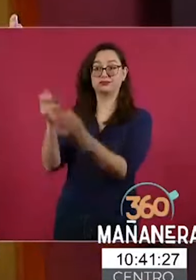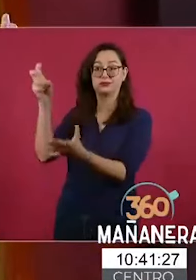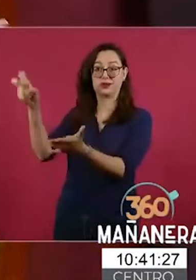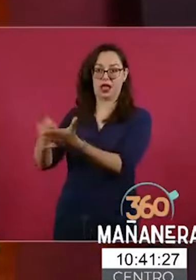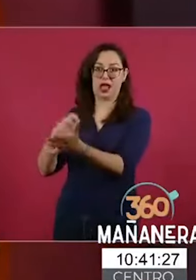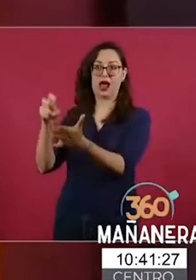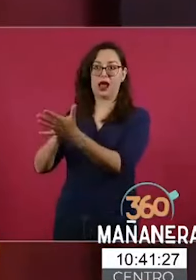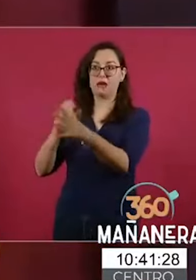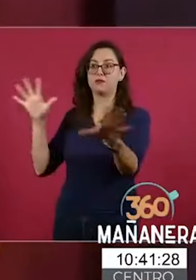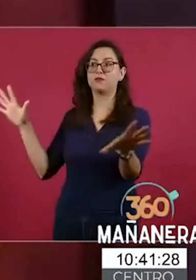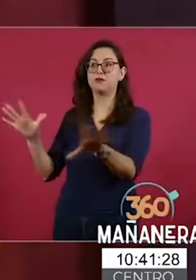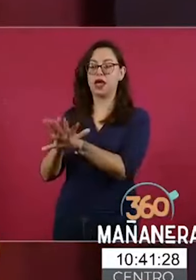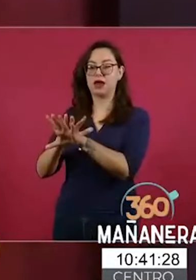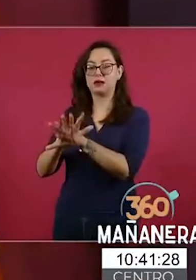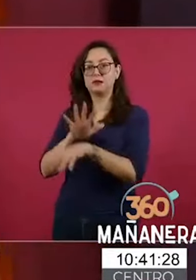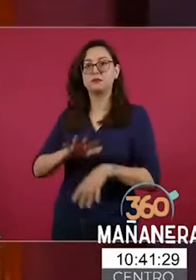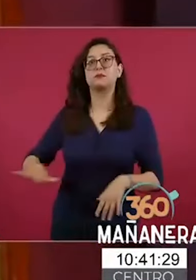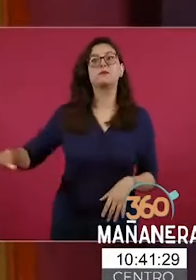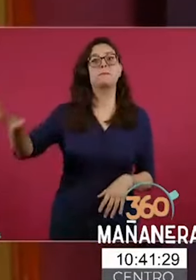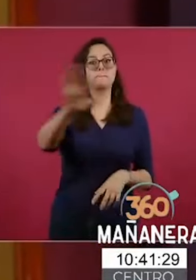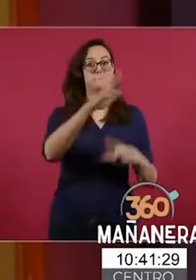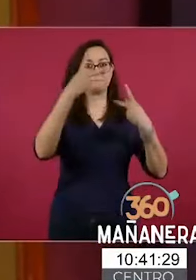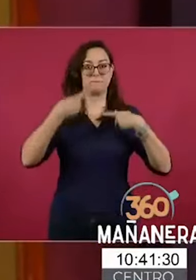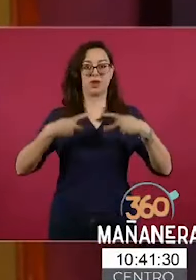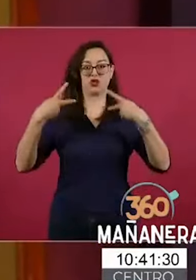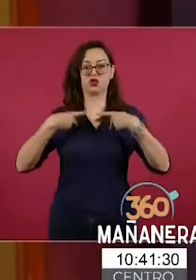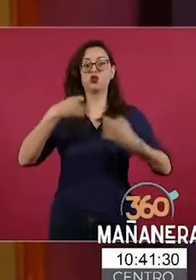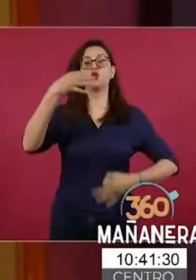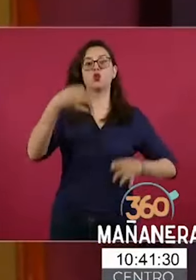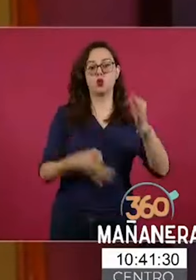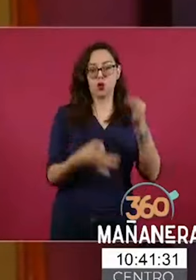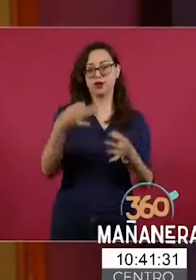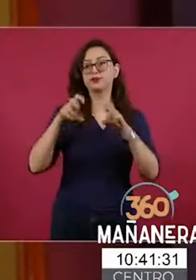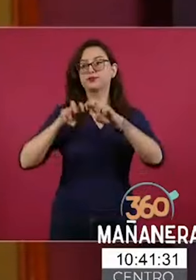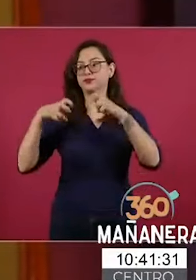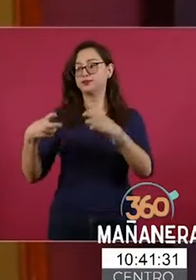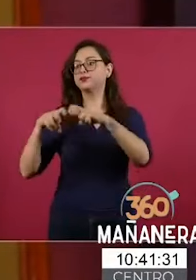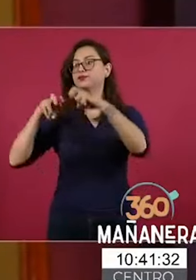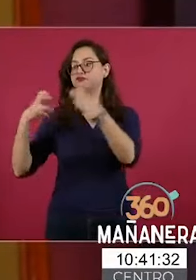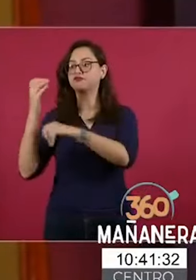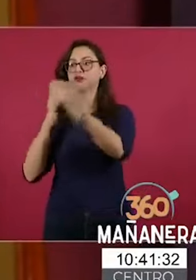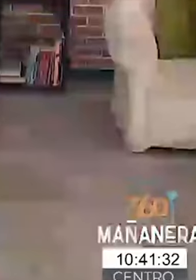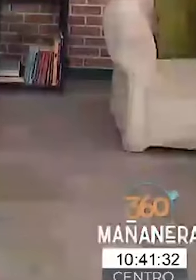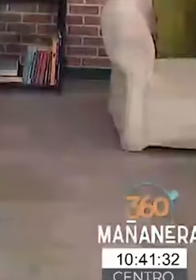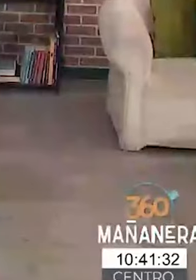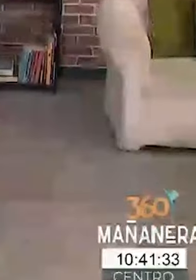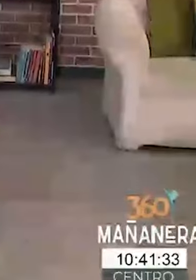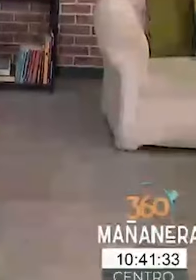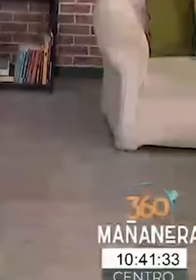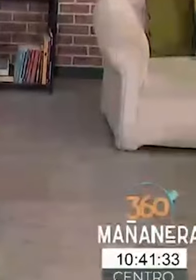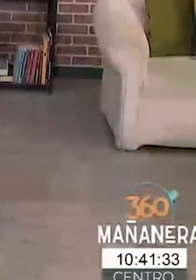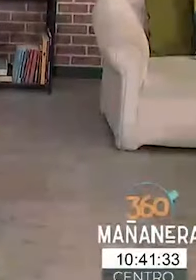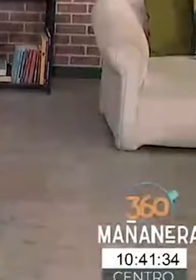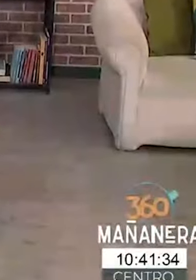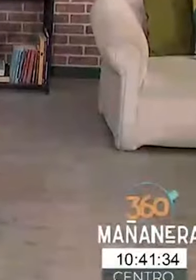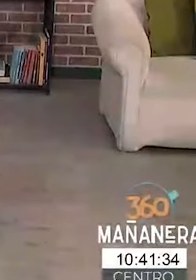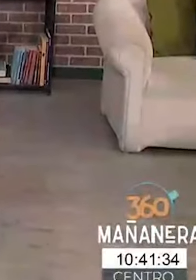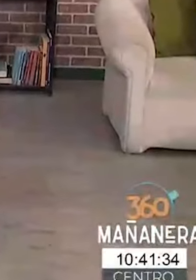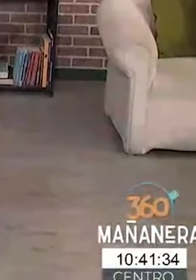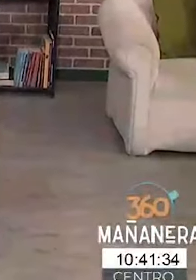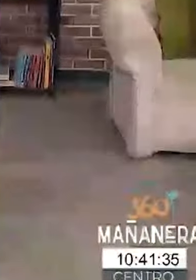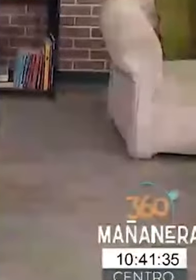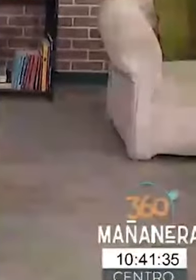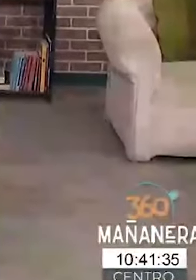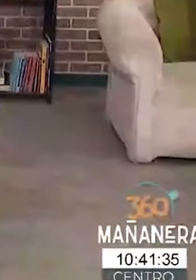gente pueda votar por jueces, magistrados y ministros. Y como ya no estamos en